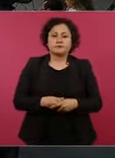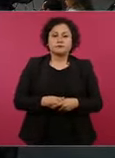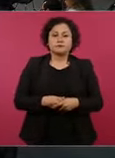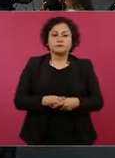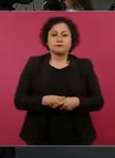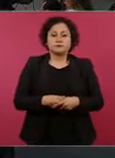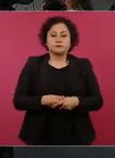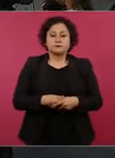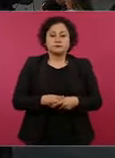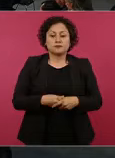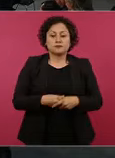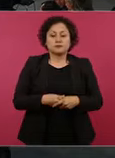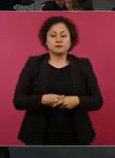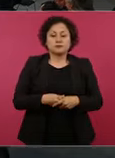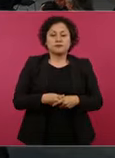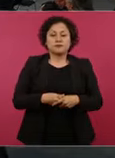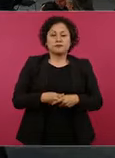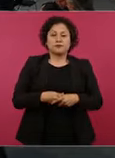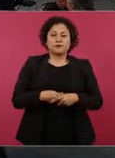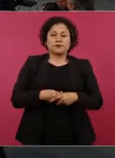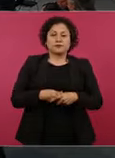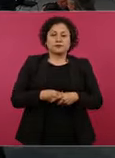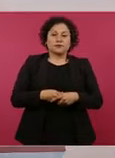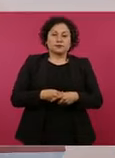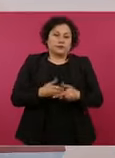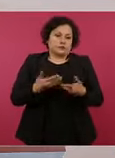la Federación se ha beneficiado muchísimo